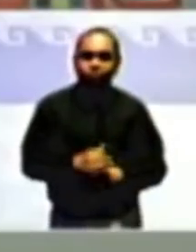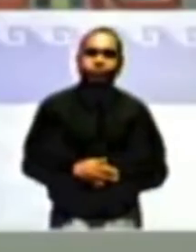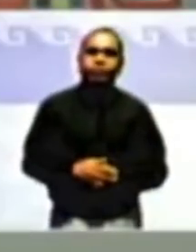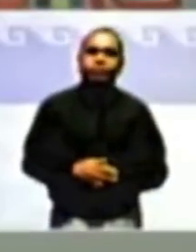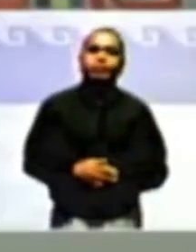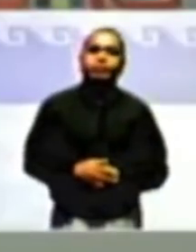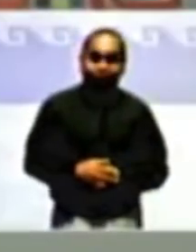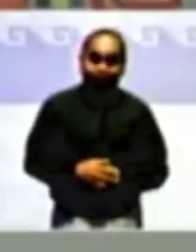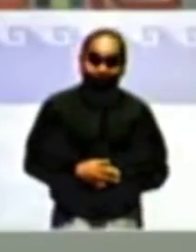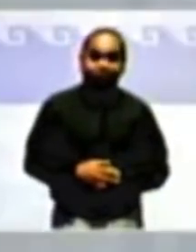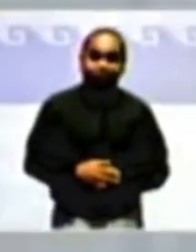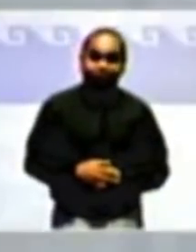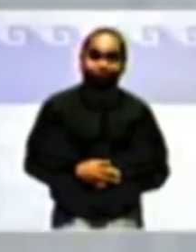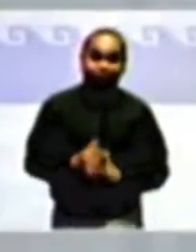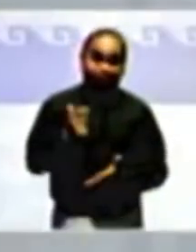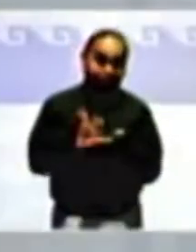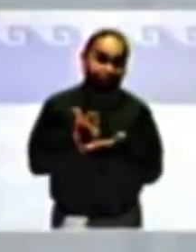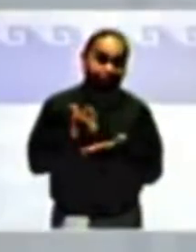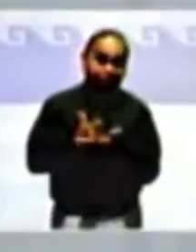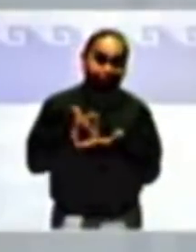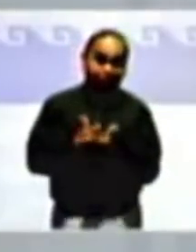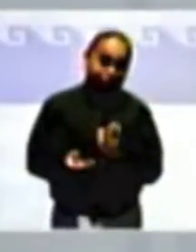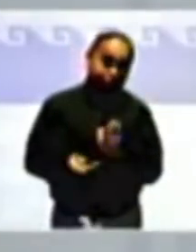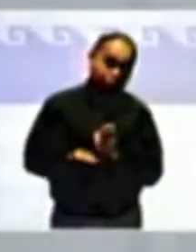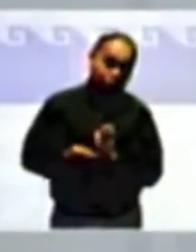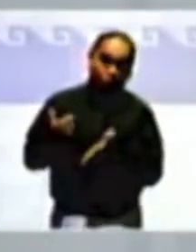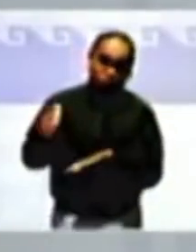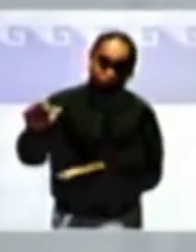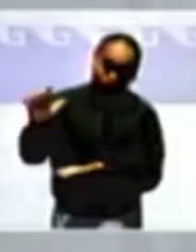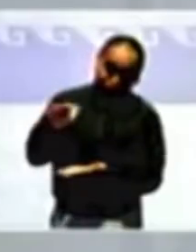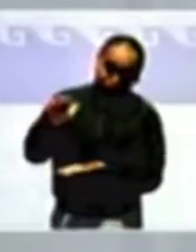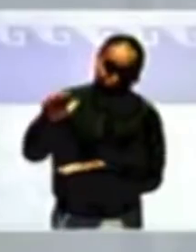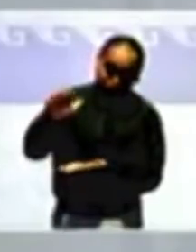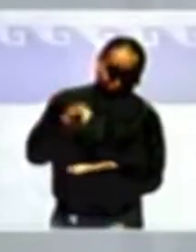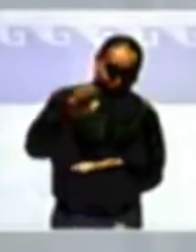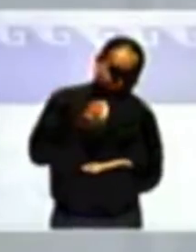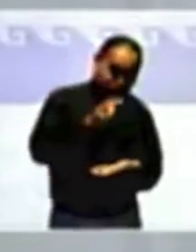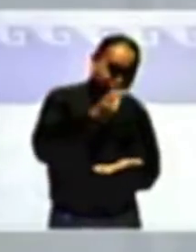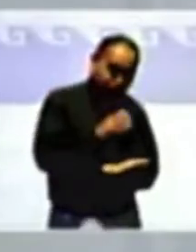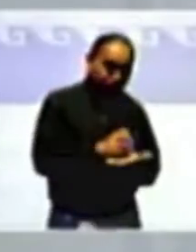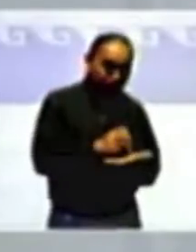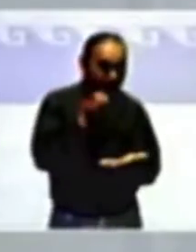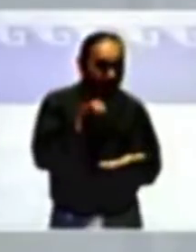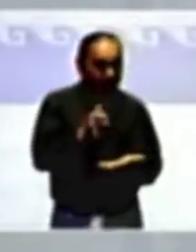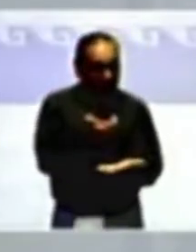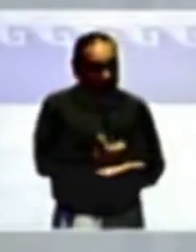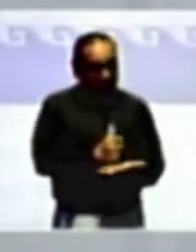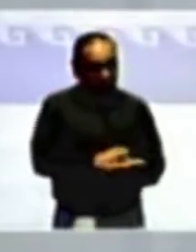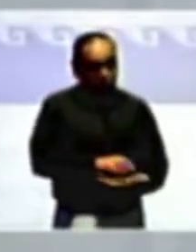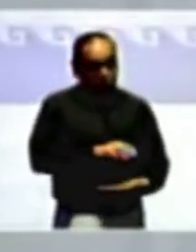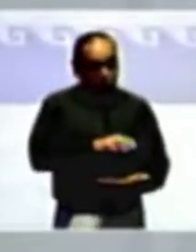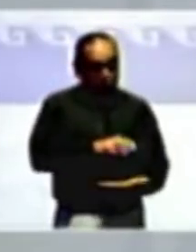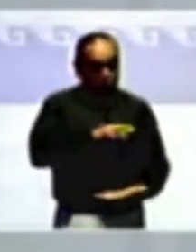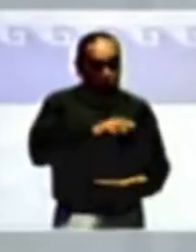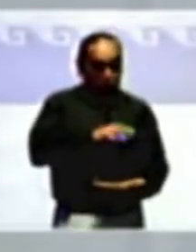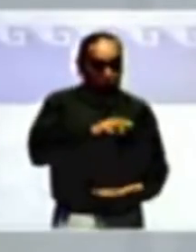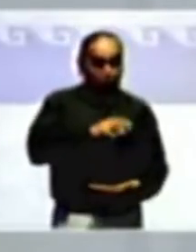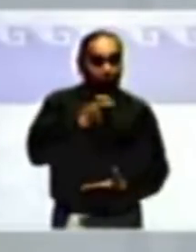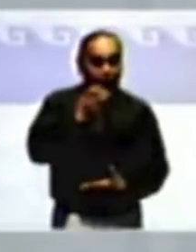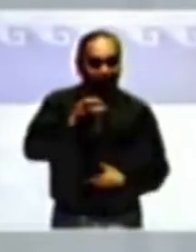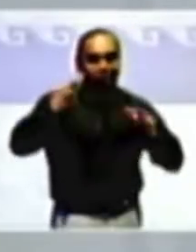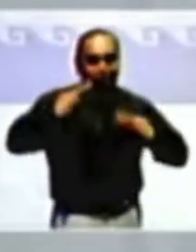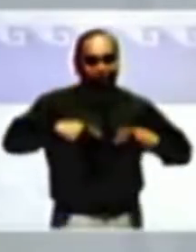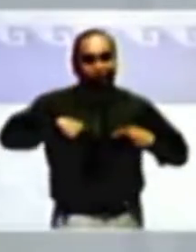que haya una reactivación buena para atraer al turismo